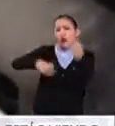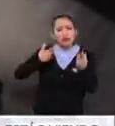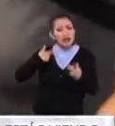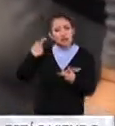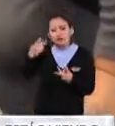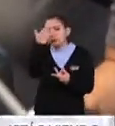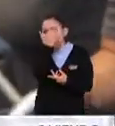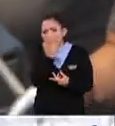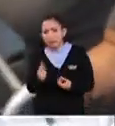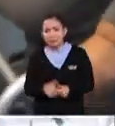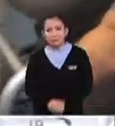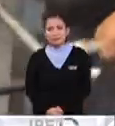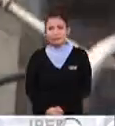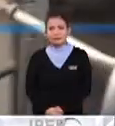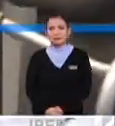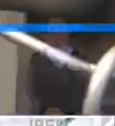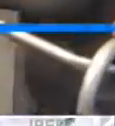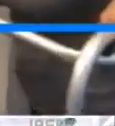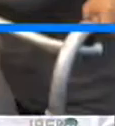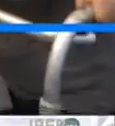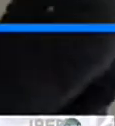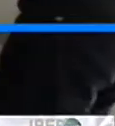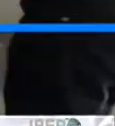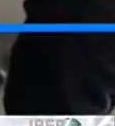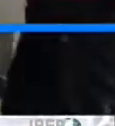las capacidades.